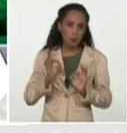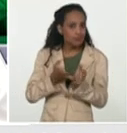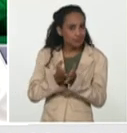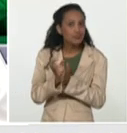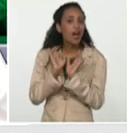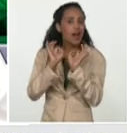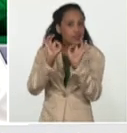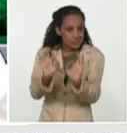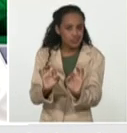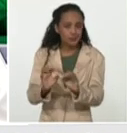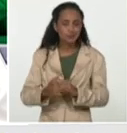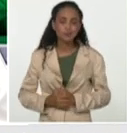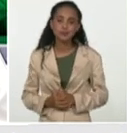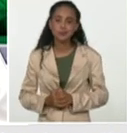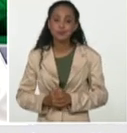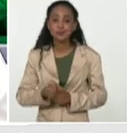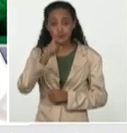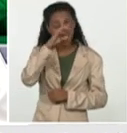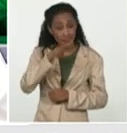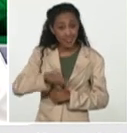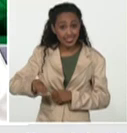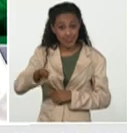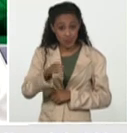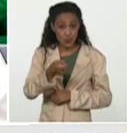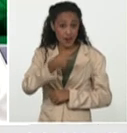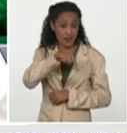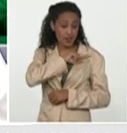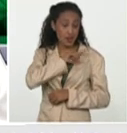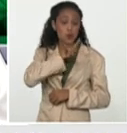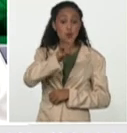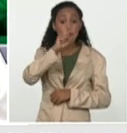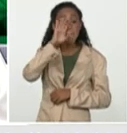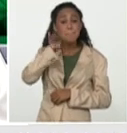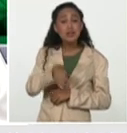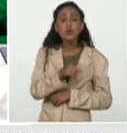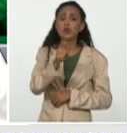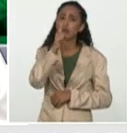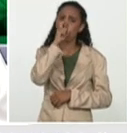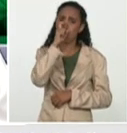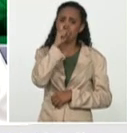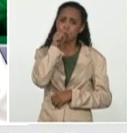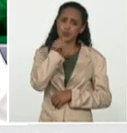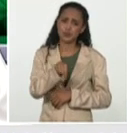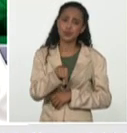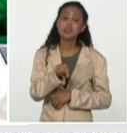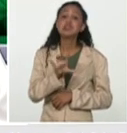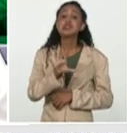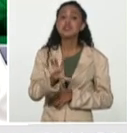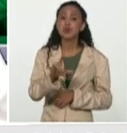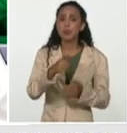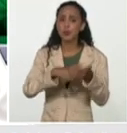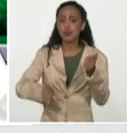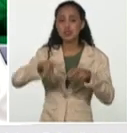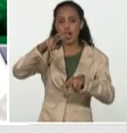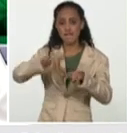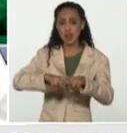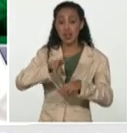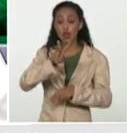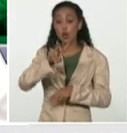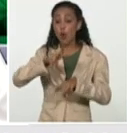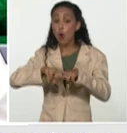De los casos pediátricos ayer, 9 menores de 1 año, 5 de la provincia de La Habana, 2 de